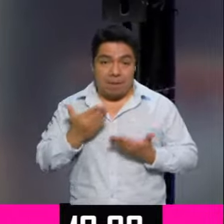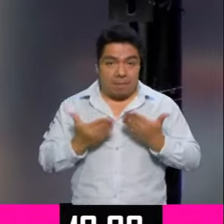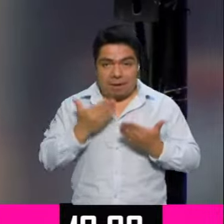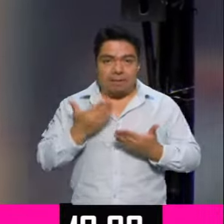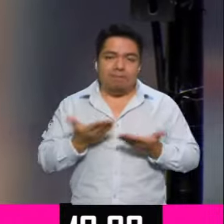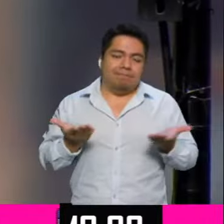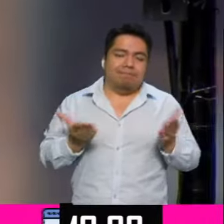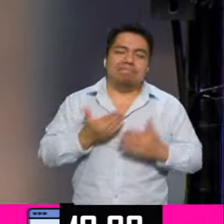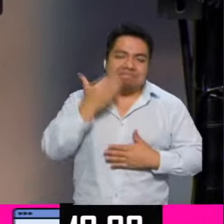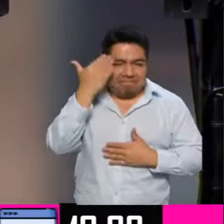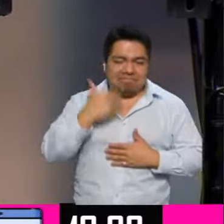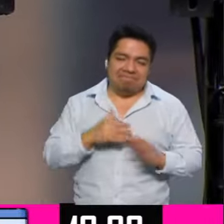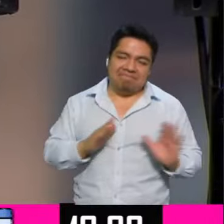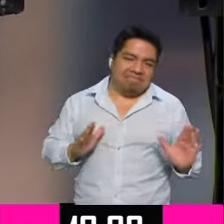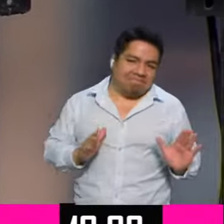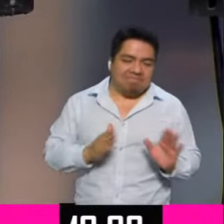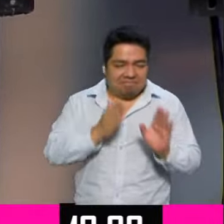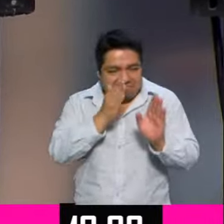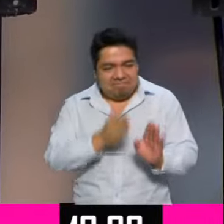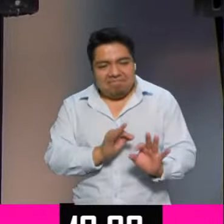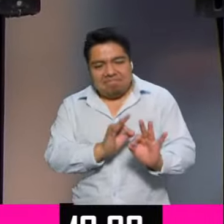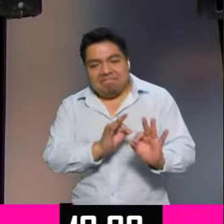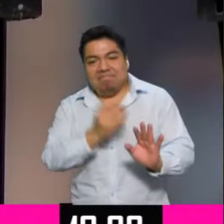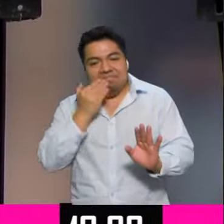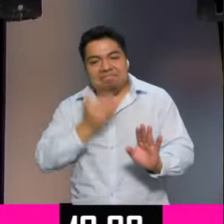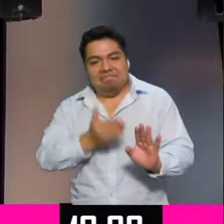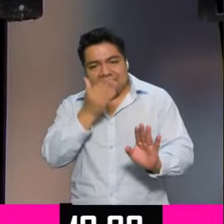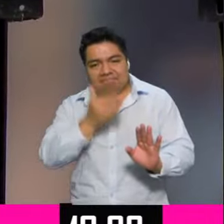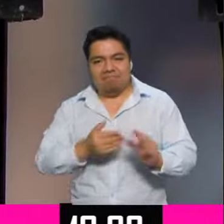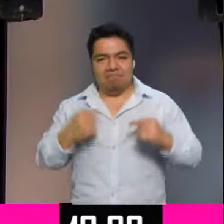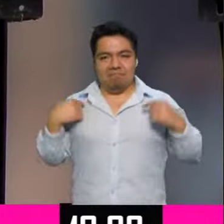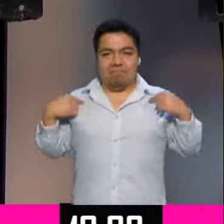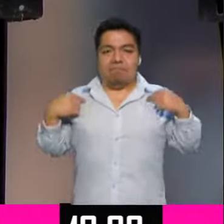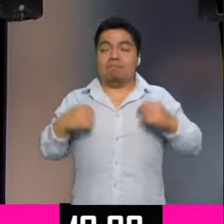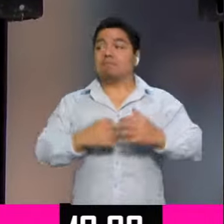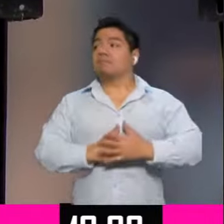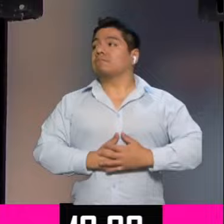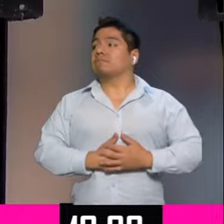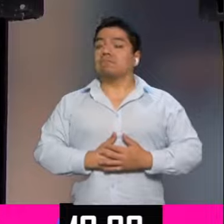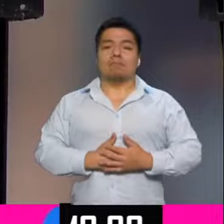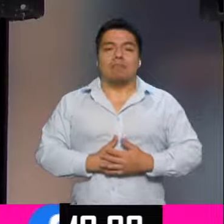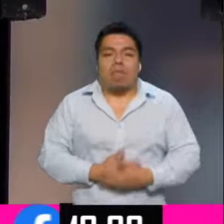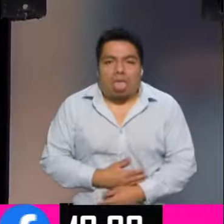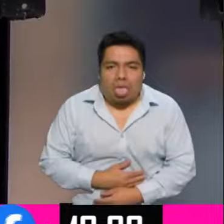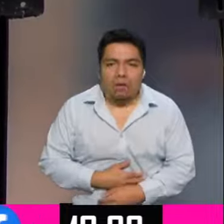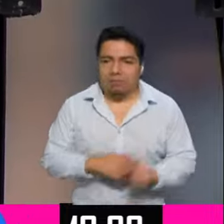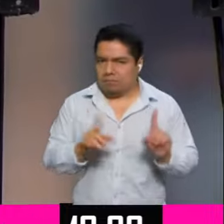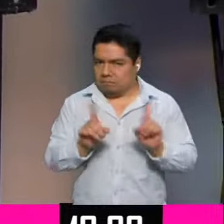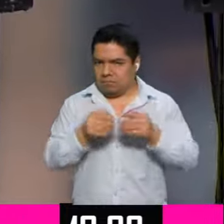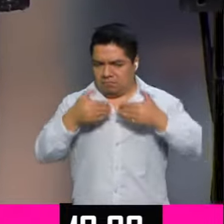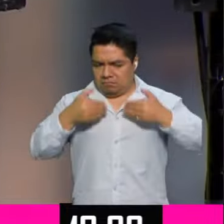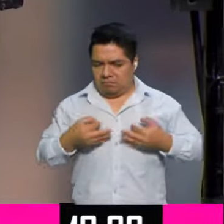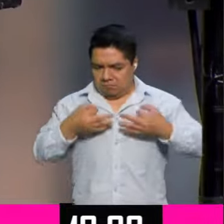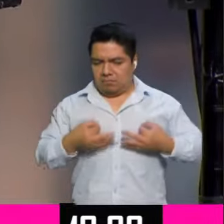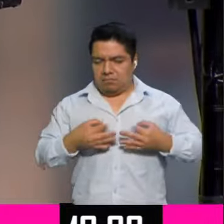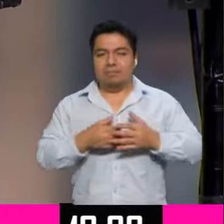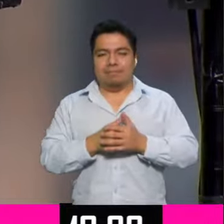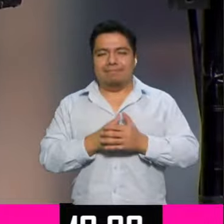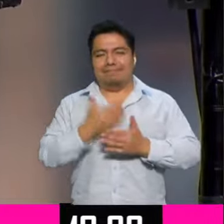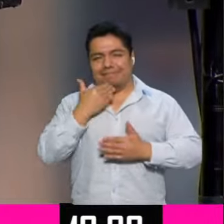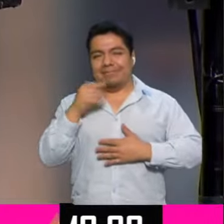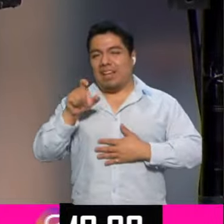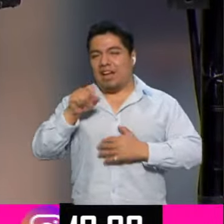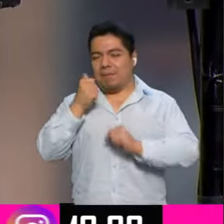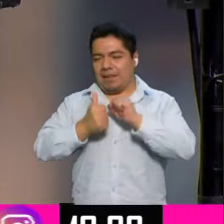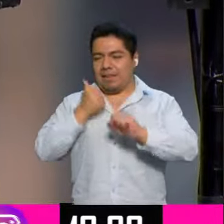de todas maneras lo sabíamos. Derechita la espalda, el porte. No, que uno anda todo jorobado, man. Bueno, sí, ya